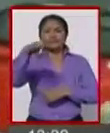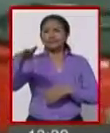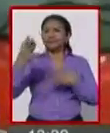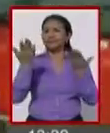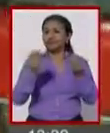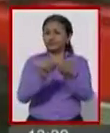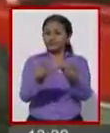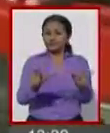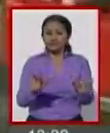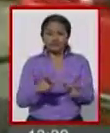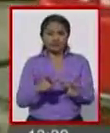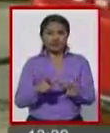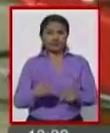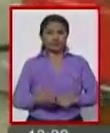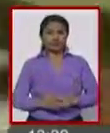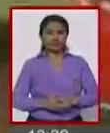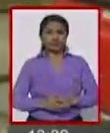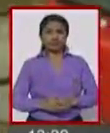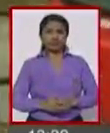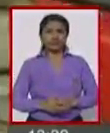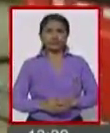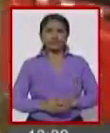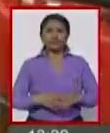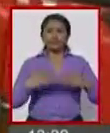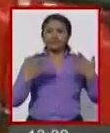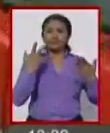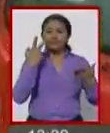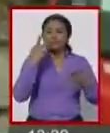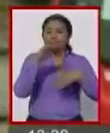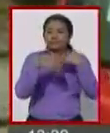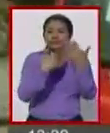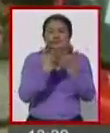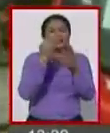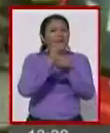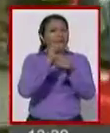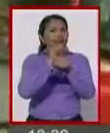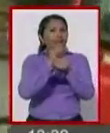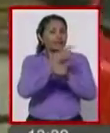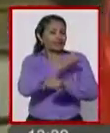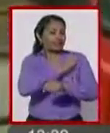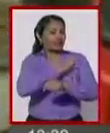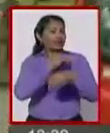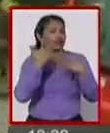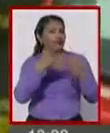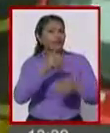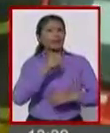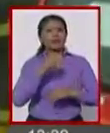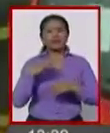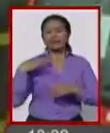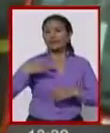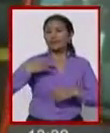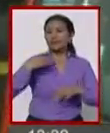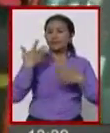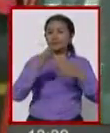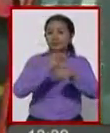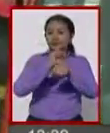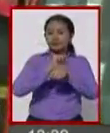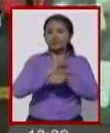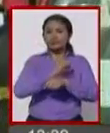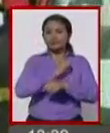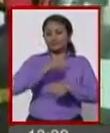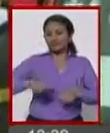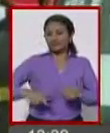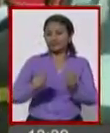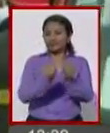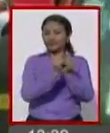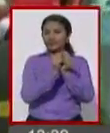se registran justamente en este momento. Estamos viendo cómo es que trabaja la policía, bomberos voluntarios y bomberos de la